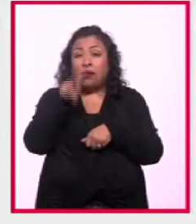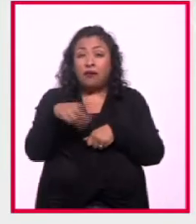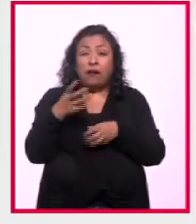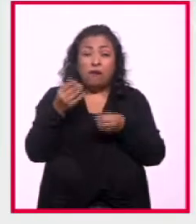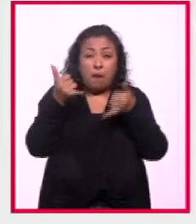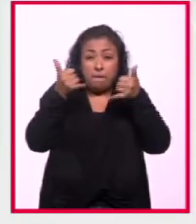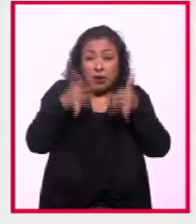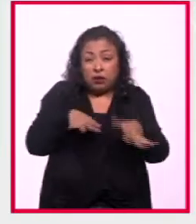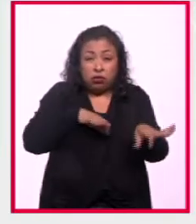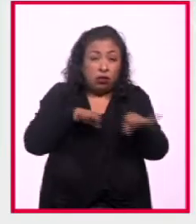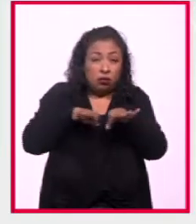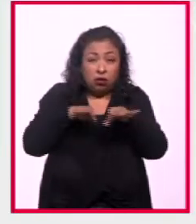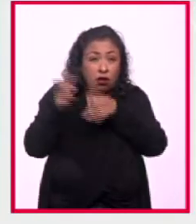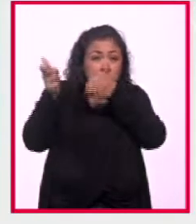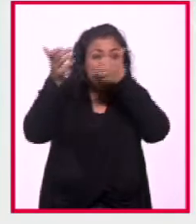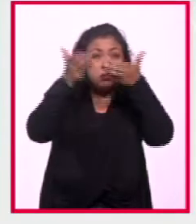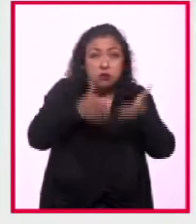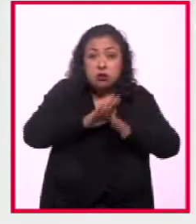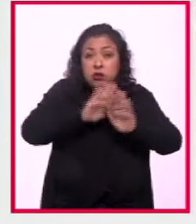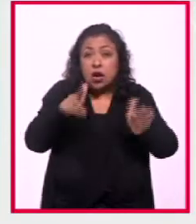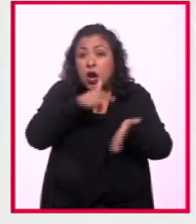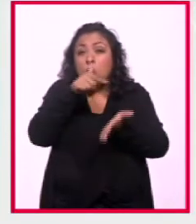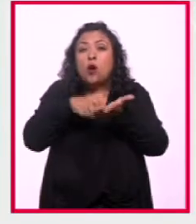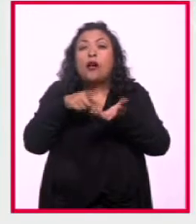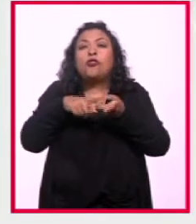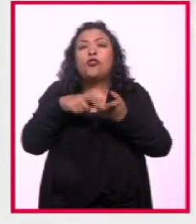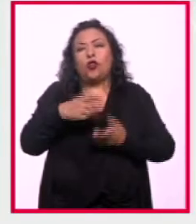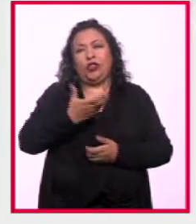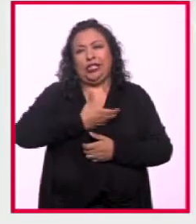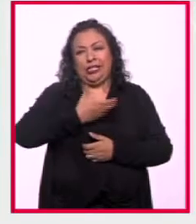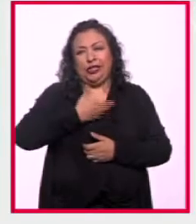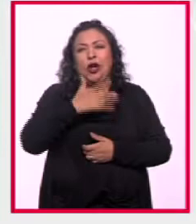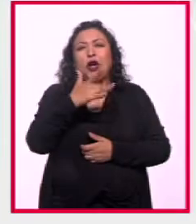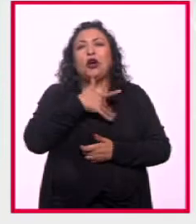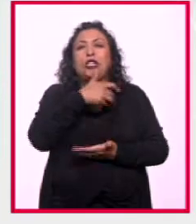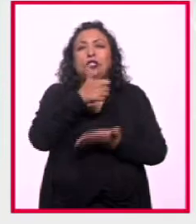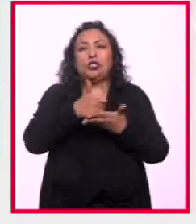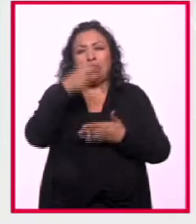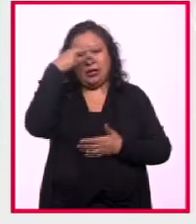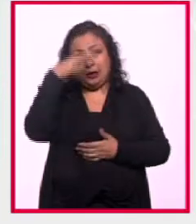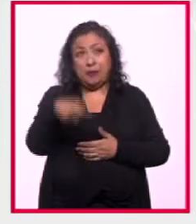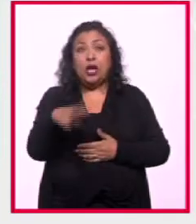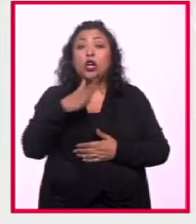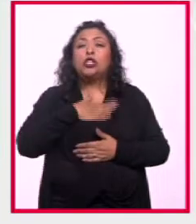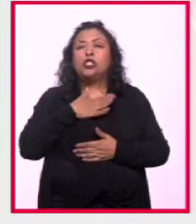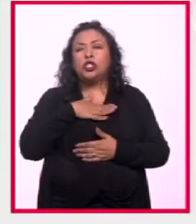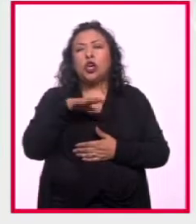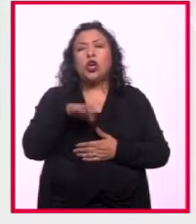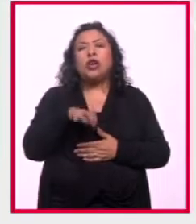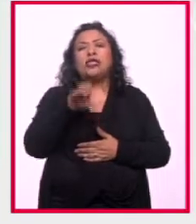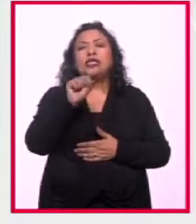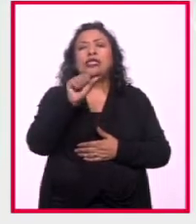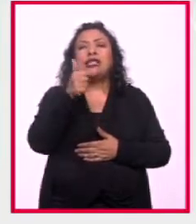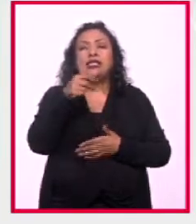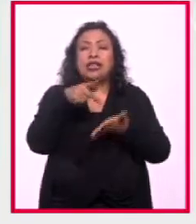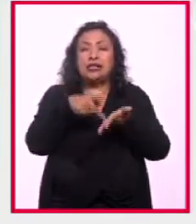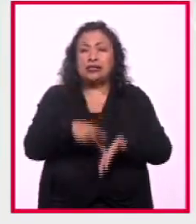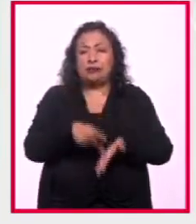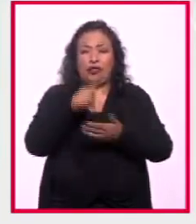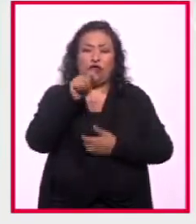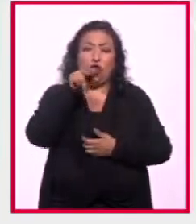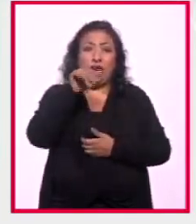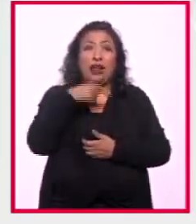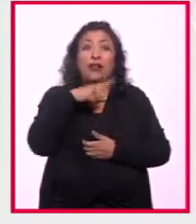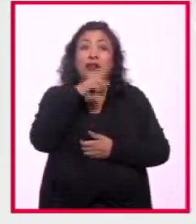maniobras por fin he llegado al corazón de la ciudad de mexico mis 66 toneladas de peso y mis más de 100